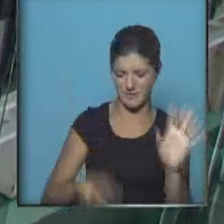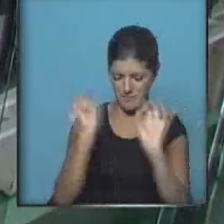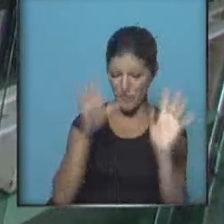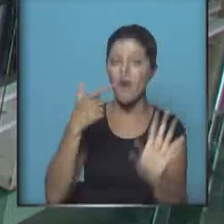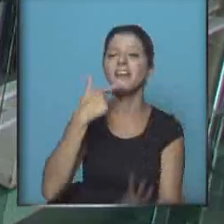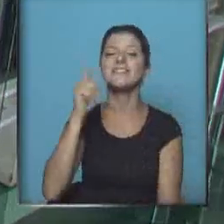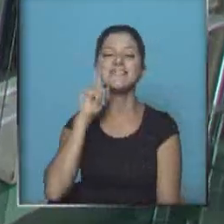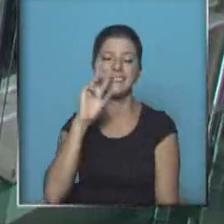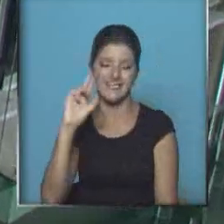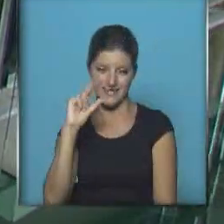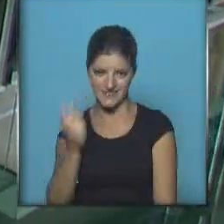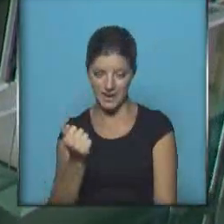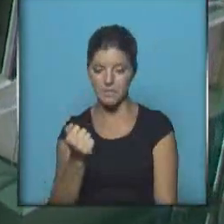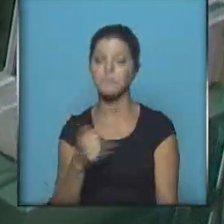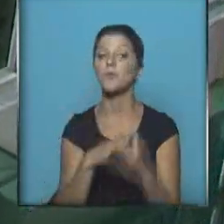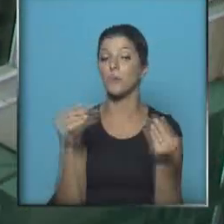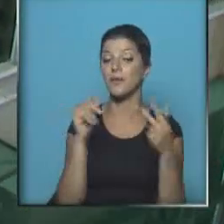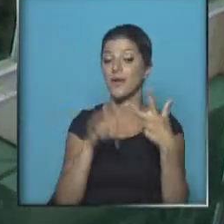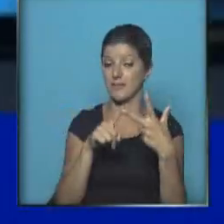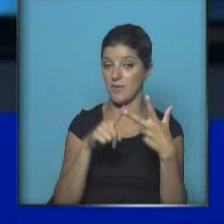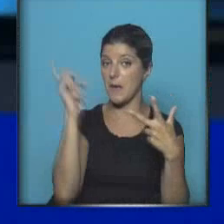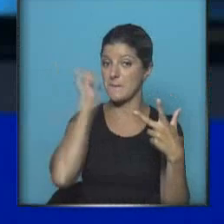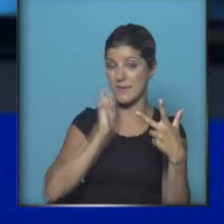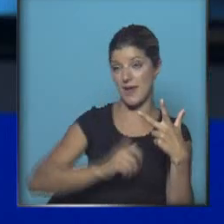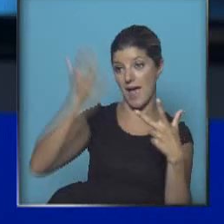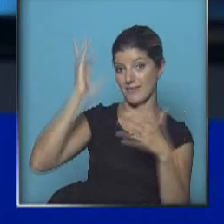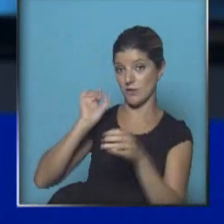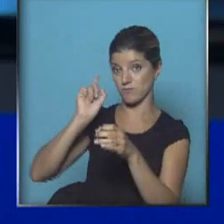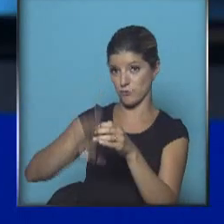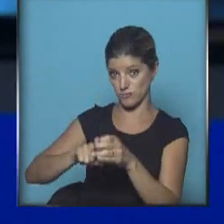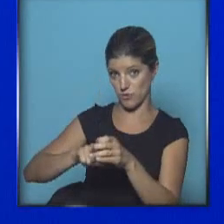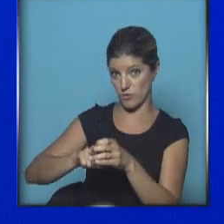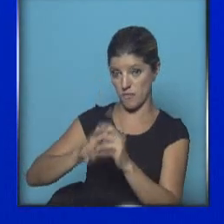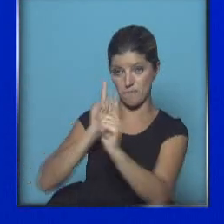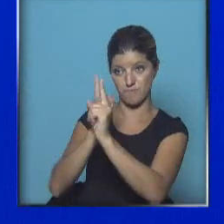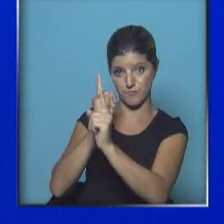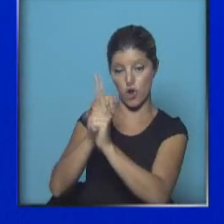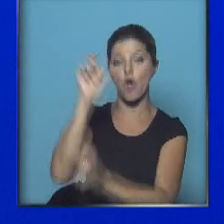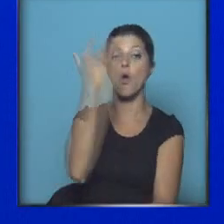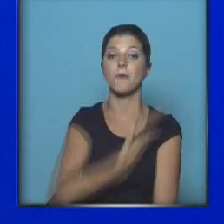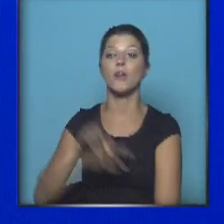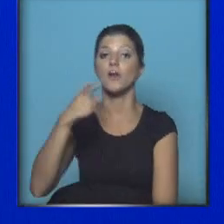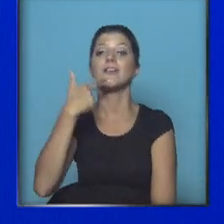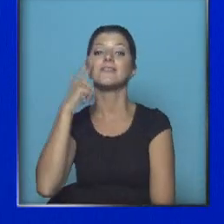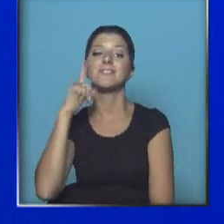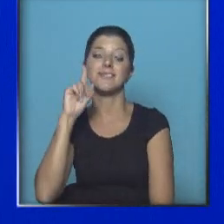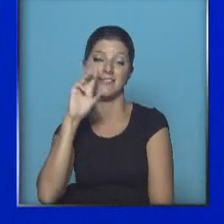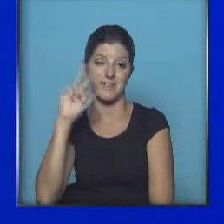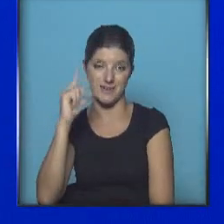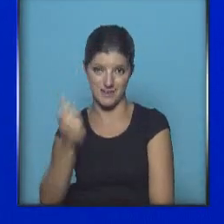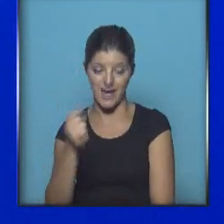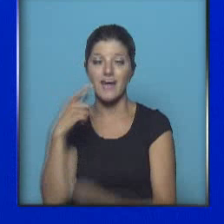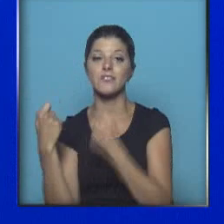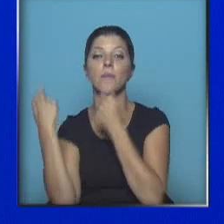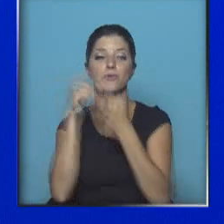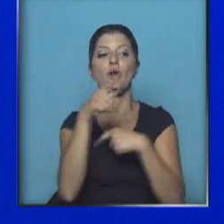que digamos, él tenía una relación personal con gente del gobierno sirio que habían hecho aportes para